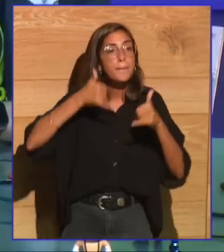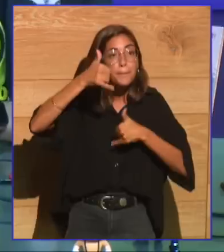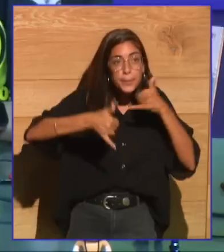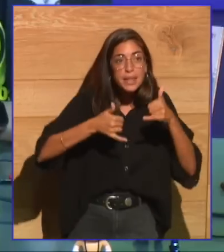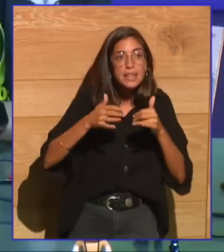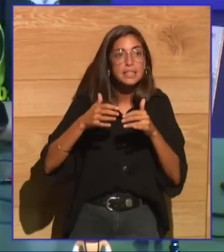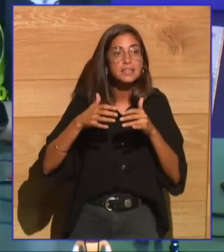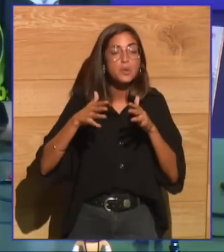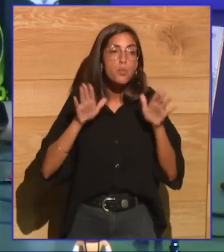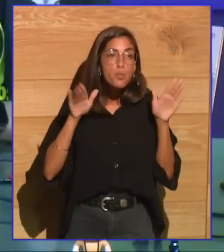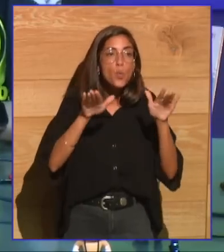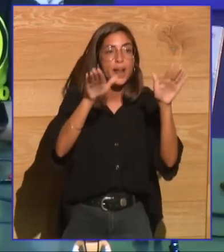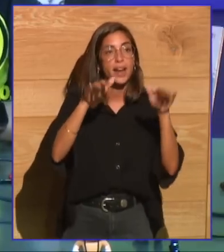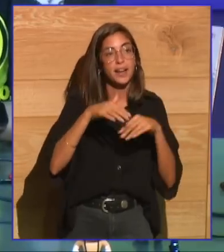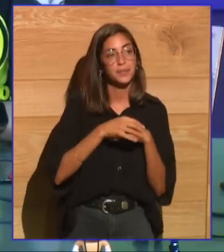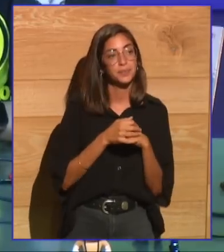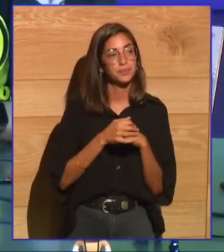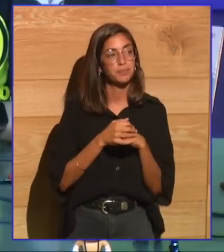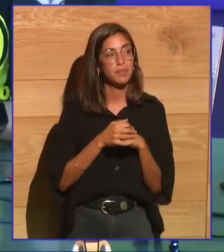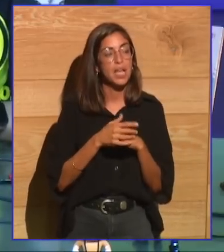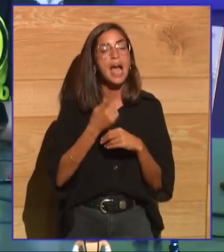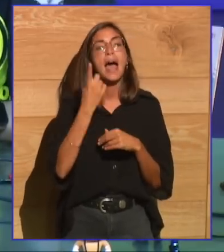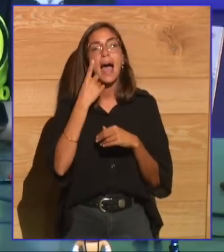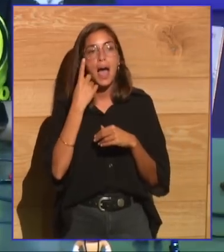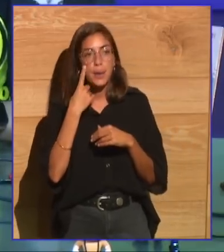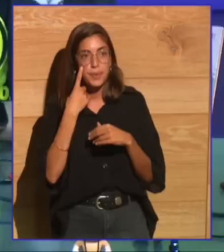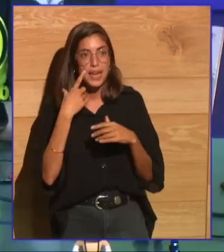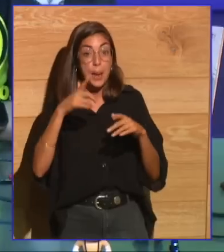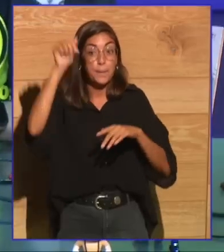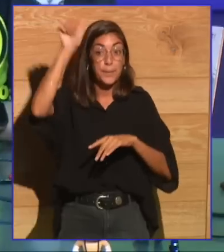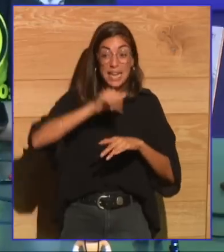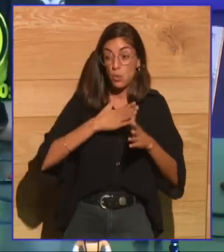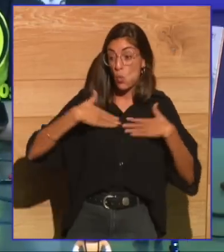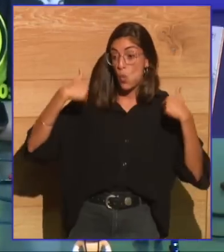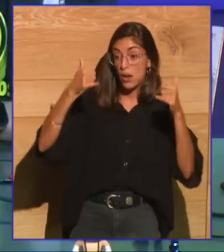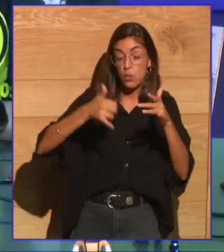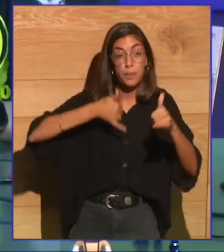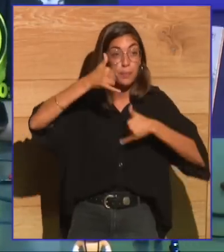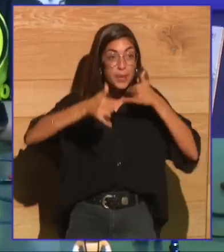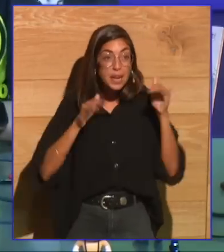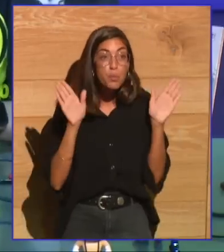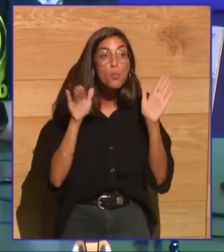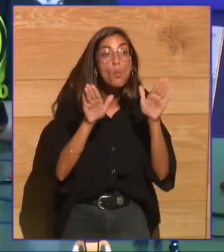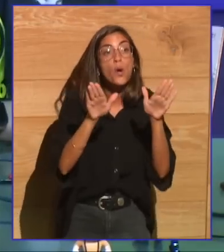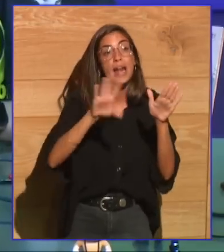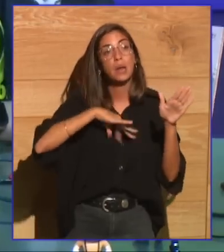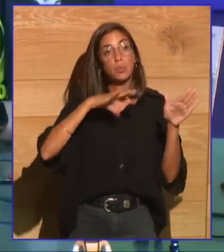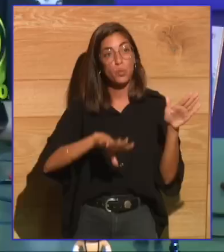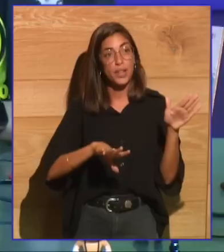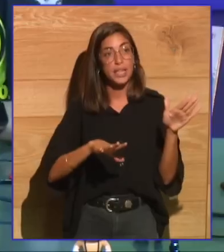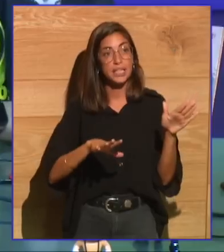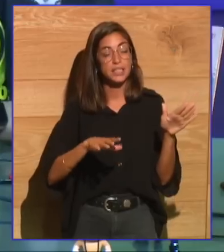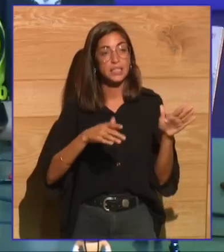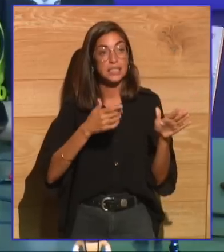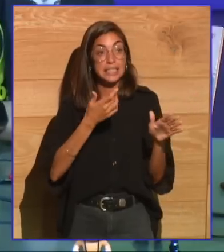vuelan las bicis pero a ver cualquier película con bicis que puedan las personas los spas y voladores personas y no